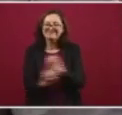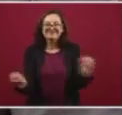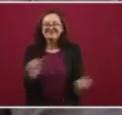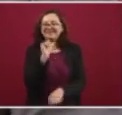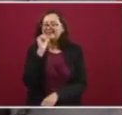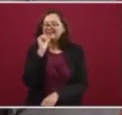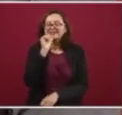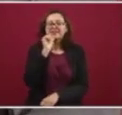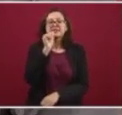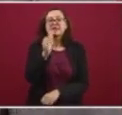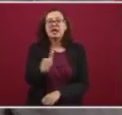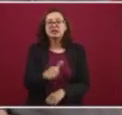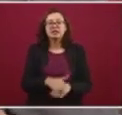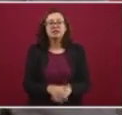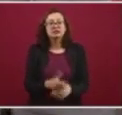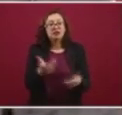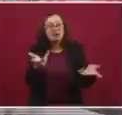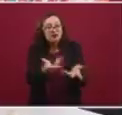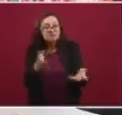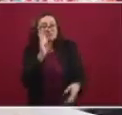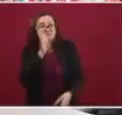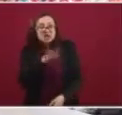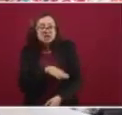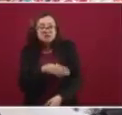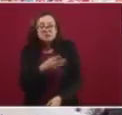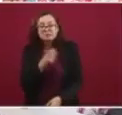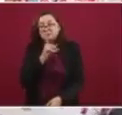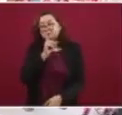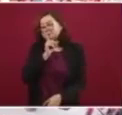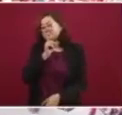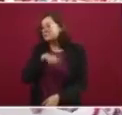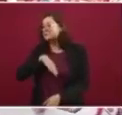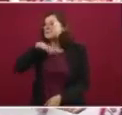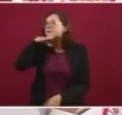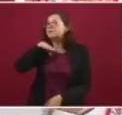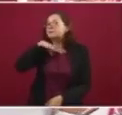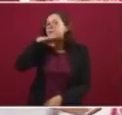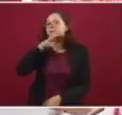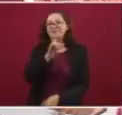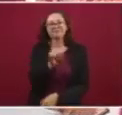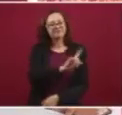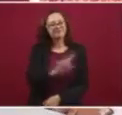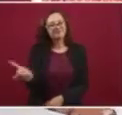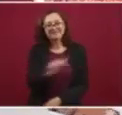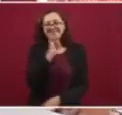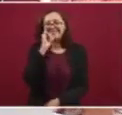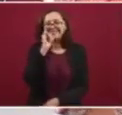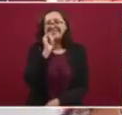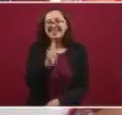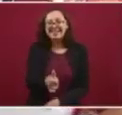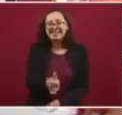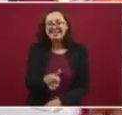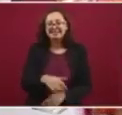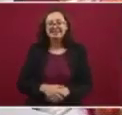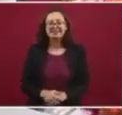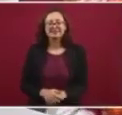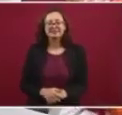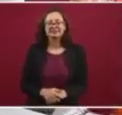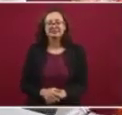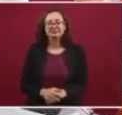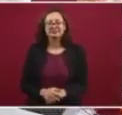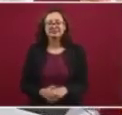silencio cómplice, Ahora hasta me llama la